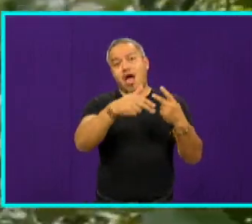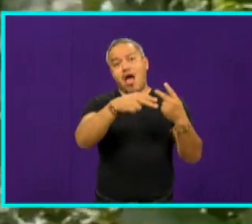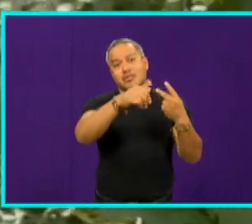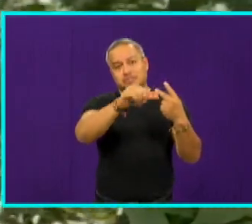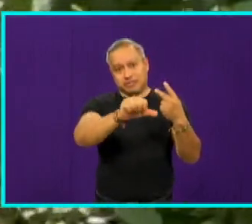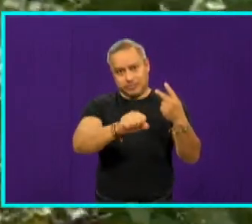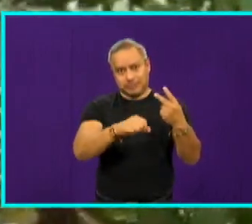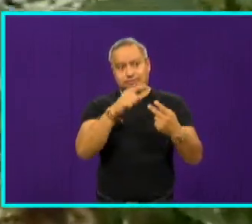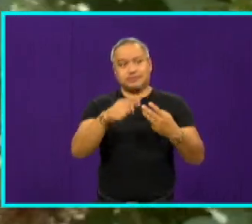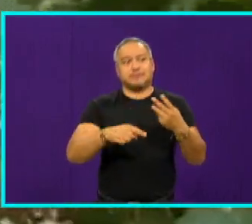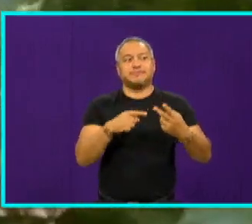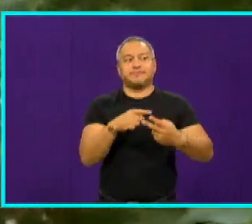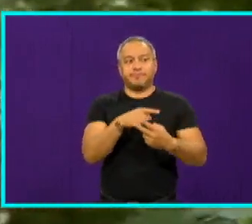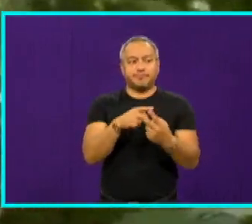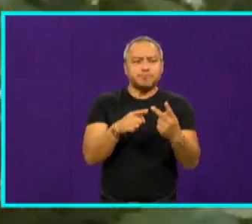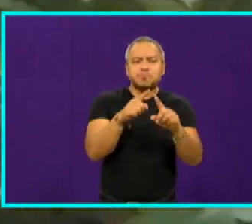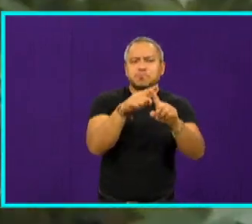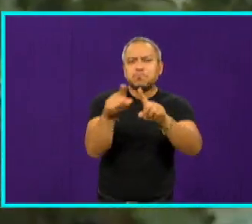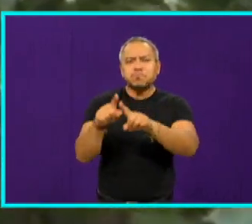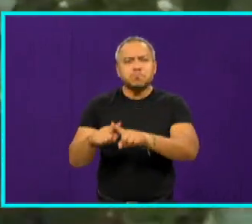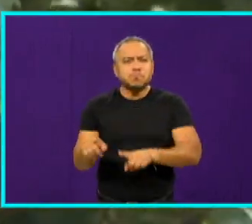son estos.